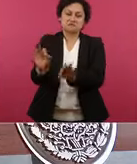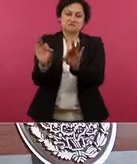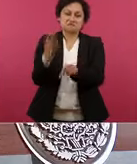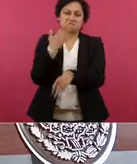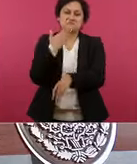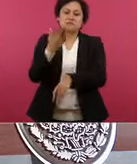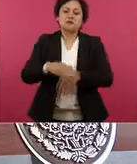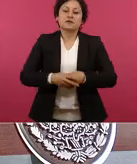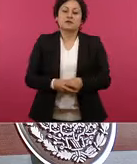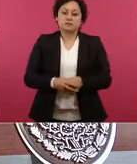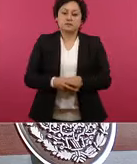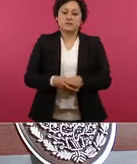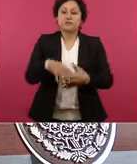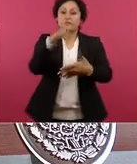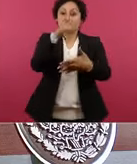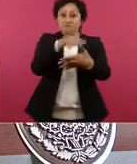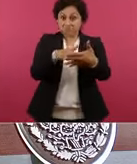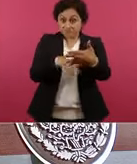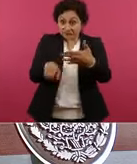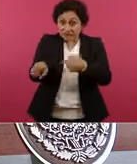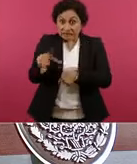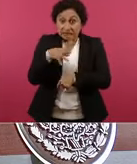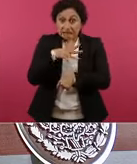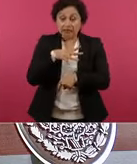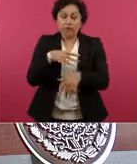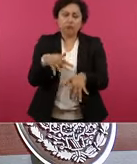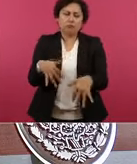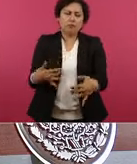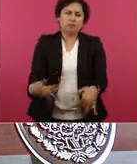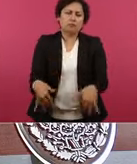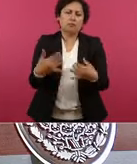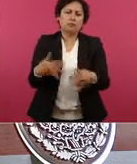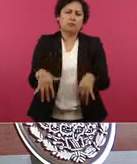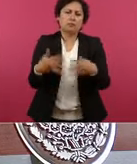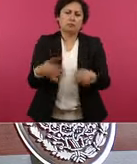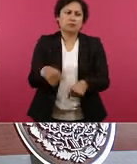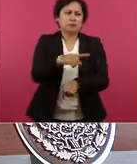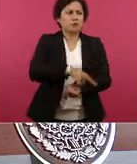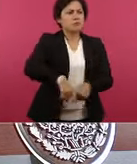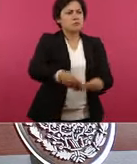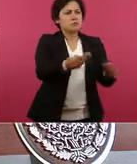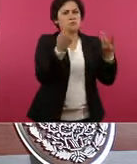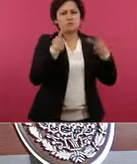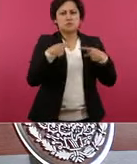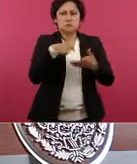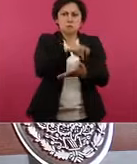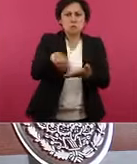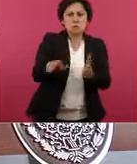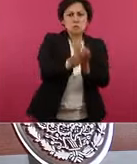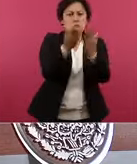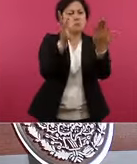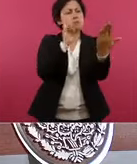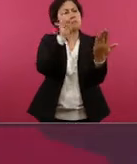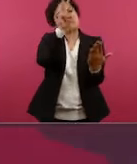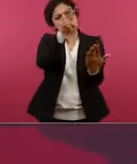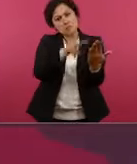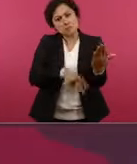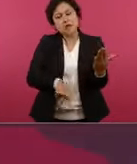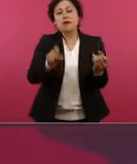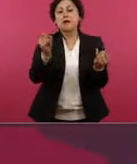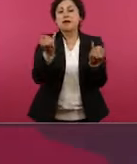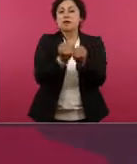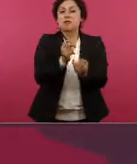Se lee mucho en la Ciudad de México y como se lee el Tabasco